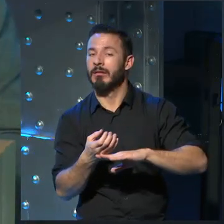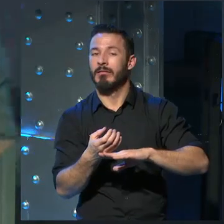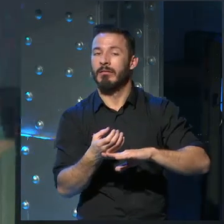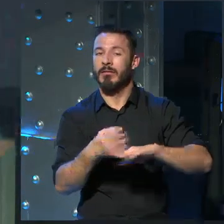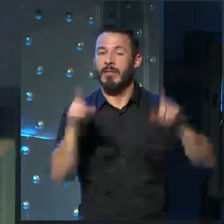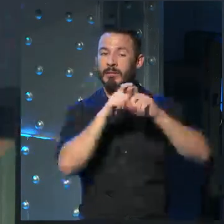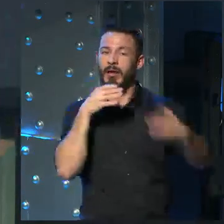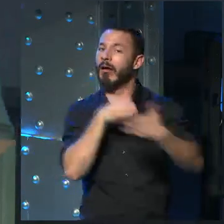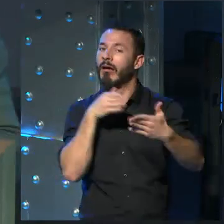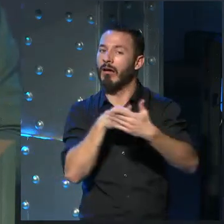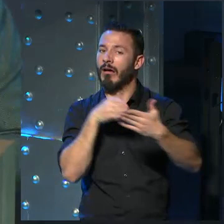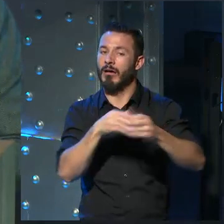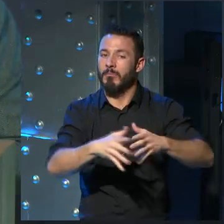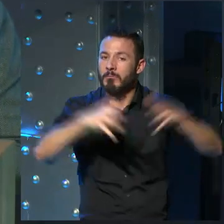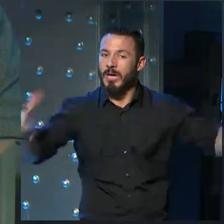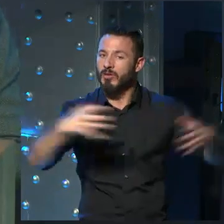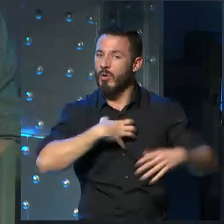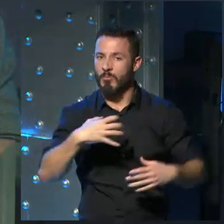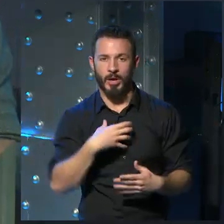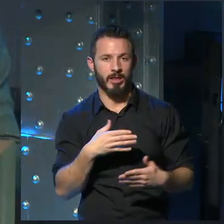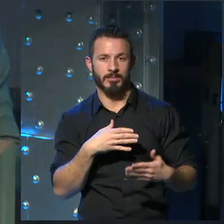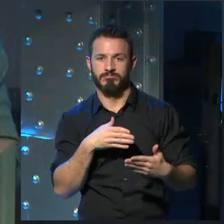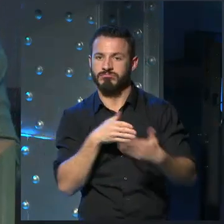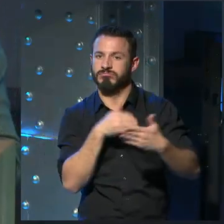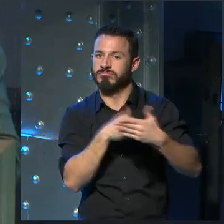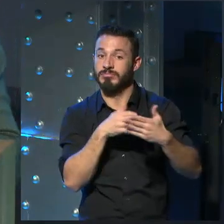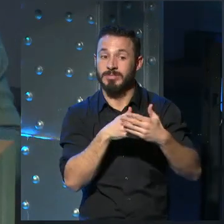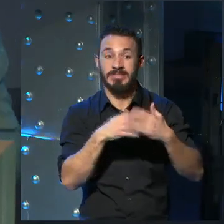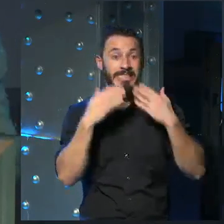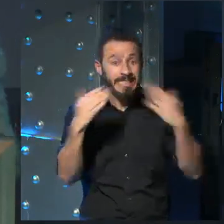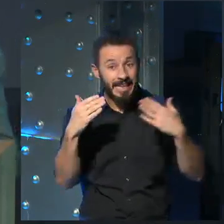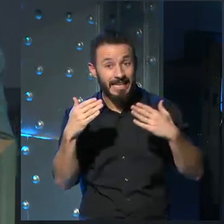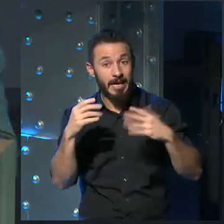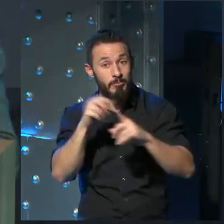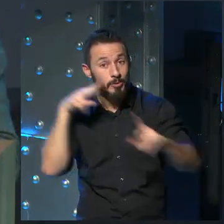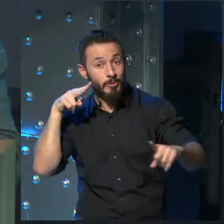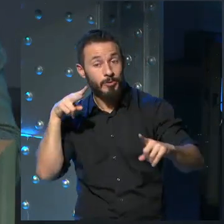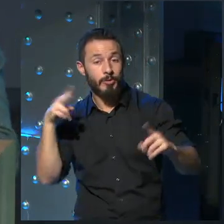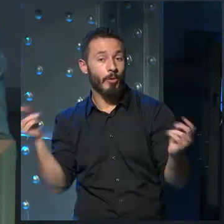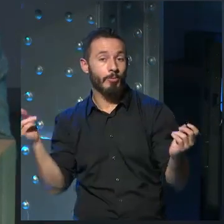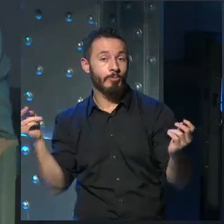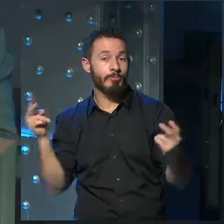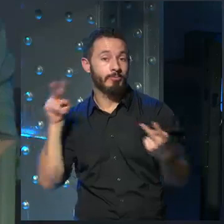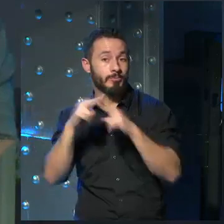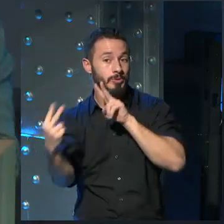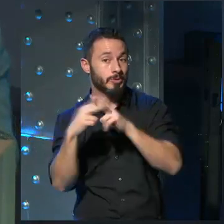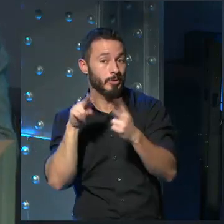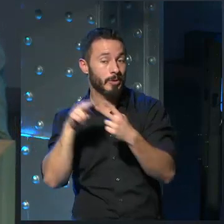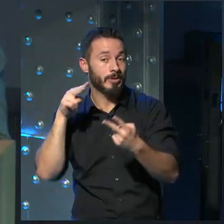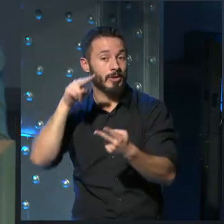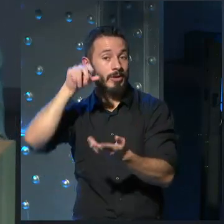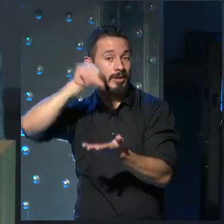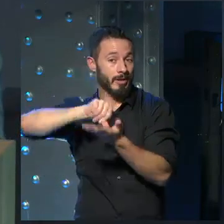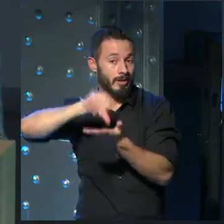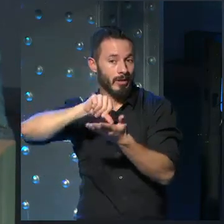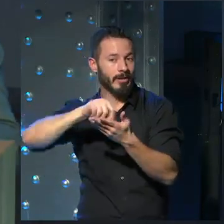muy importante que les impide crecer, y sin duda esta dimensión o este punto de encuentro que ofrecen las ciudades con una